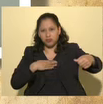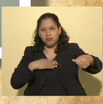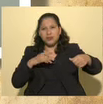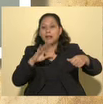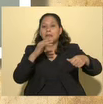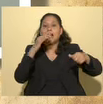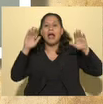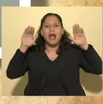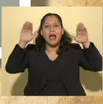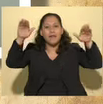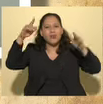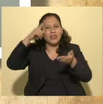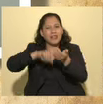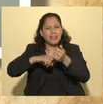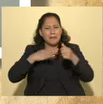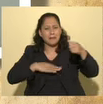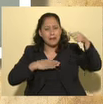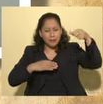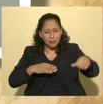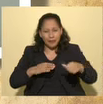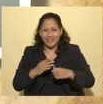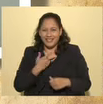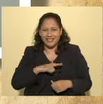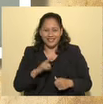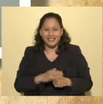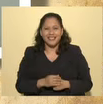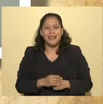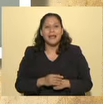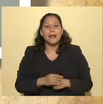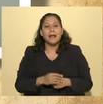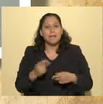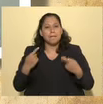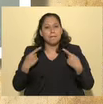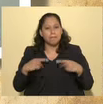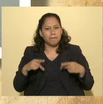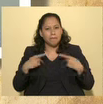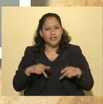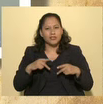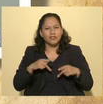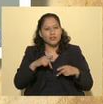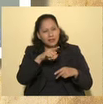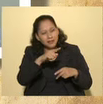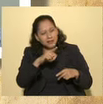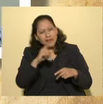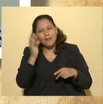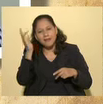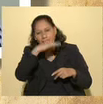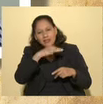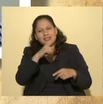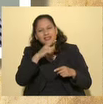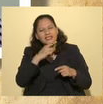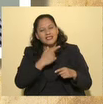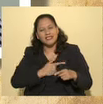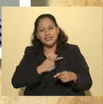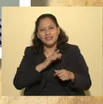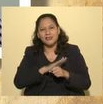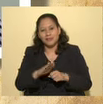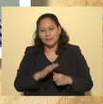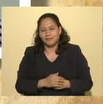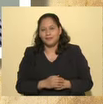aviones. Lo odio con toda mi vida. ¿Tu personaje de ficción favorito?